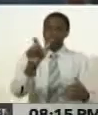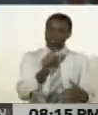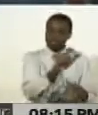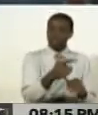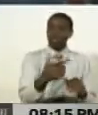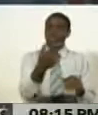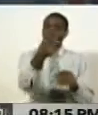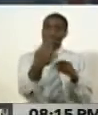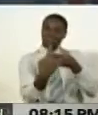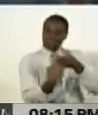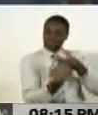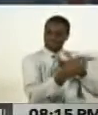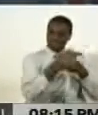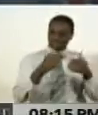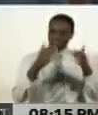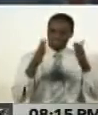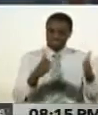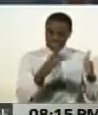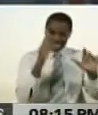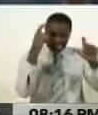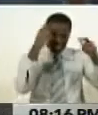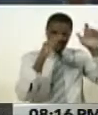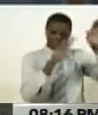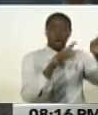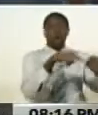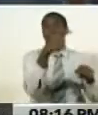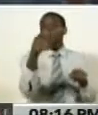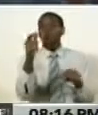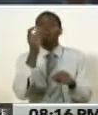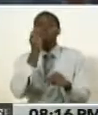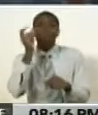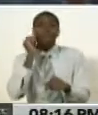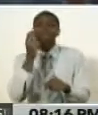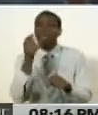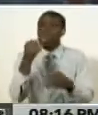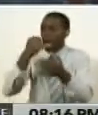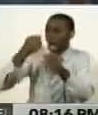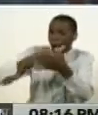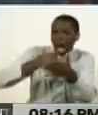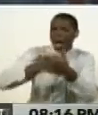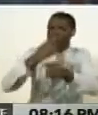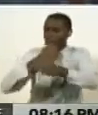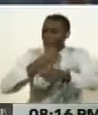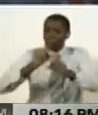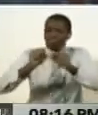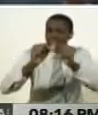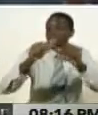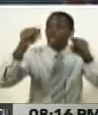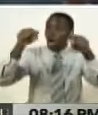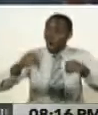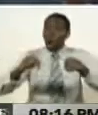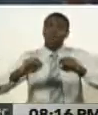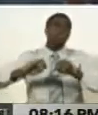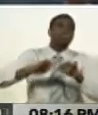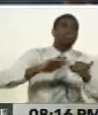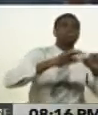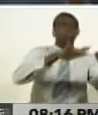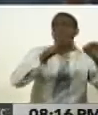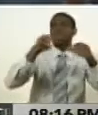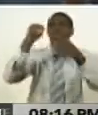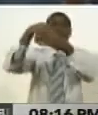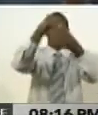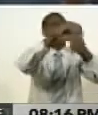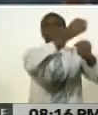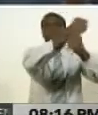a los hombres y mujeres de bien que trabajan, que luchan, que en el día de hoy se desplegaron en cada uno de sus centros de